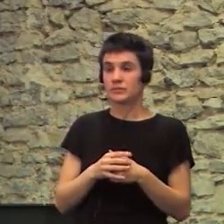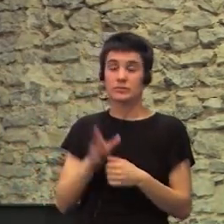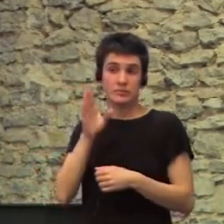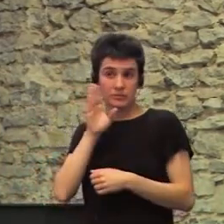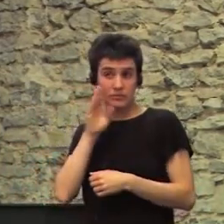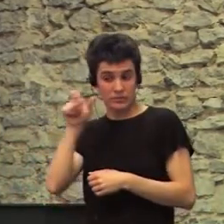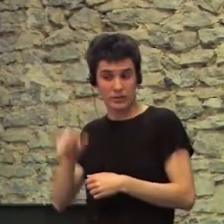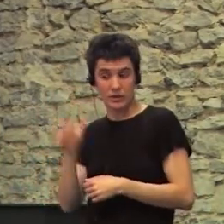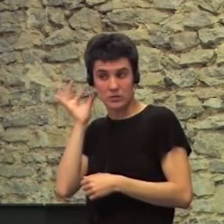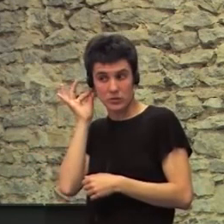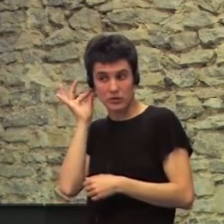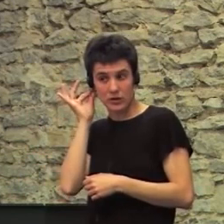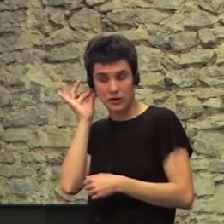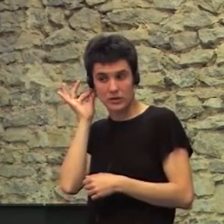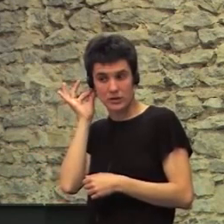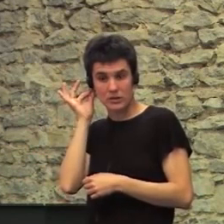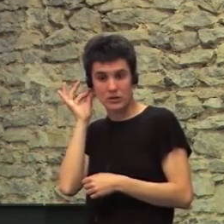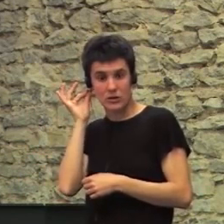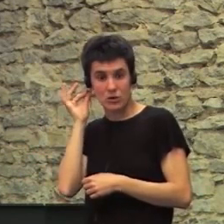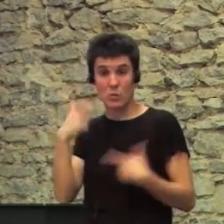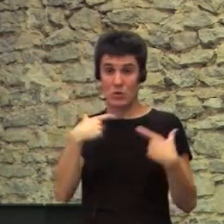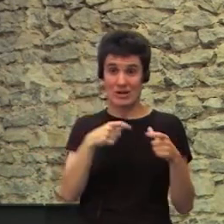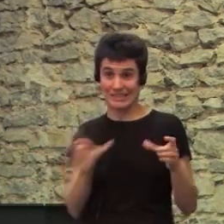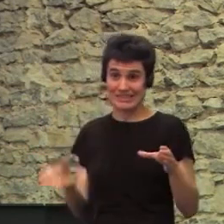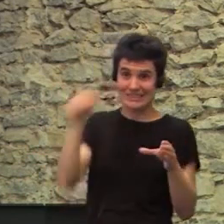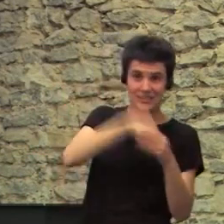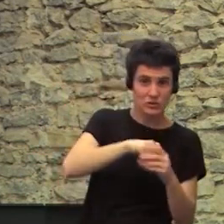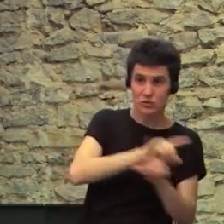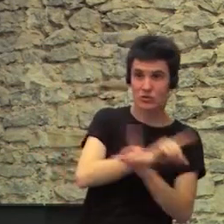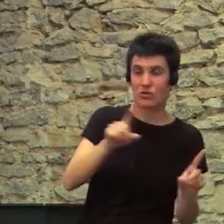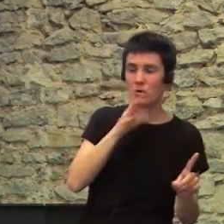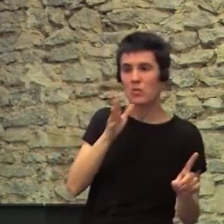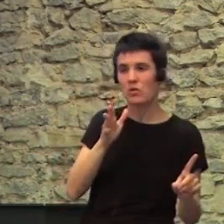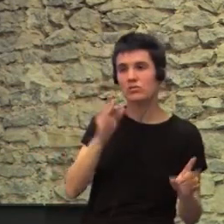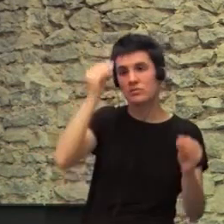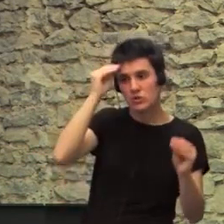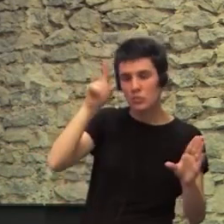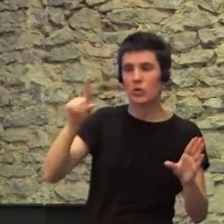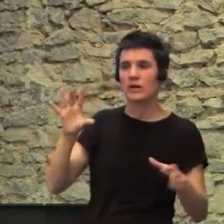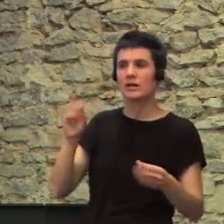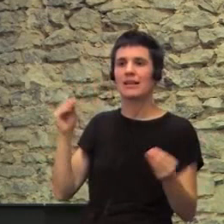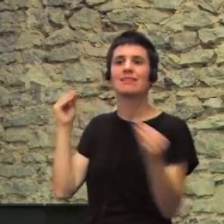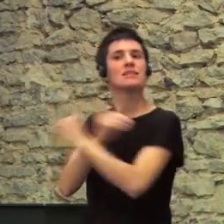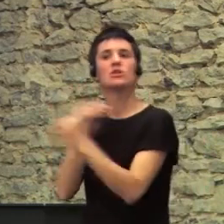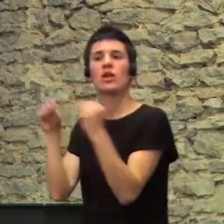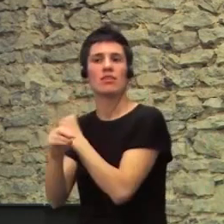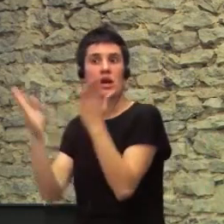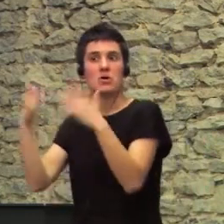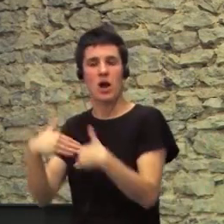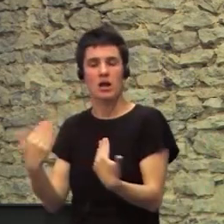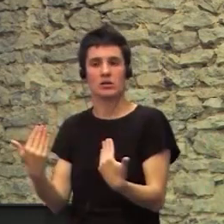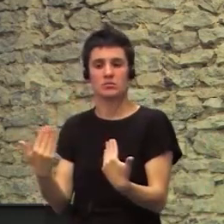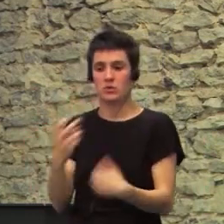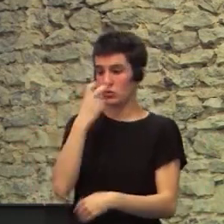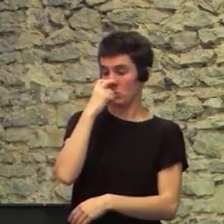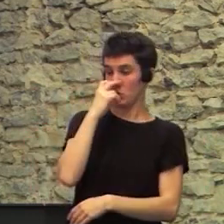estas mujeres pues no están dentro de la clasificación porque se considera que no hay discordancia. Pero es curioso porque